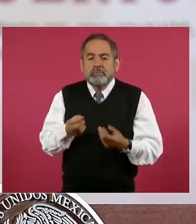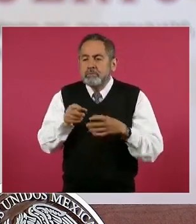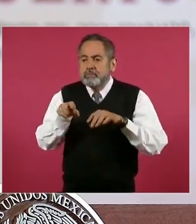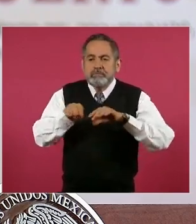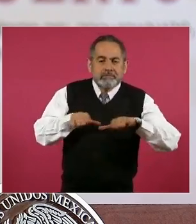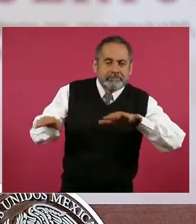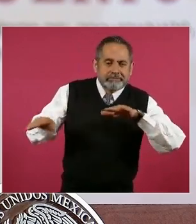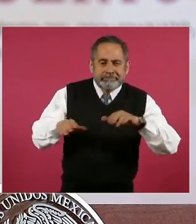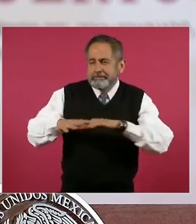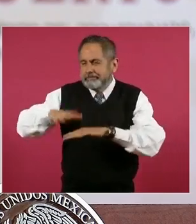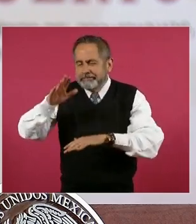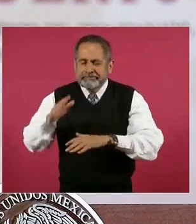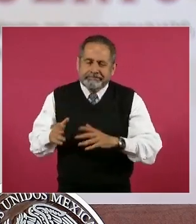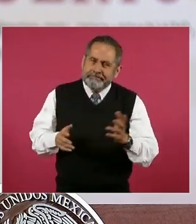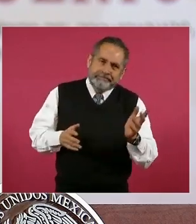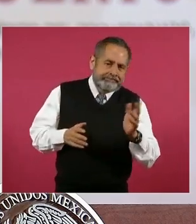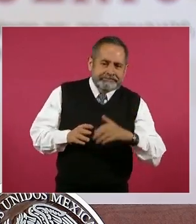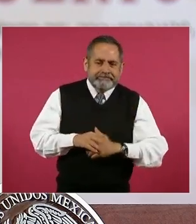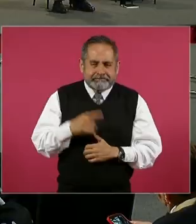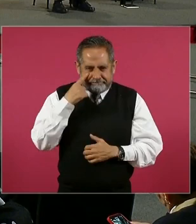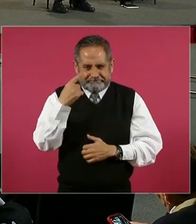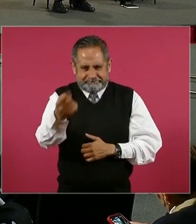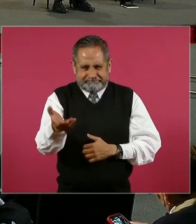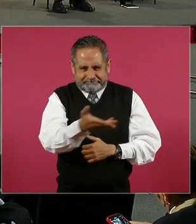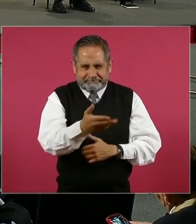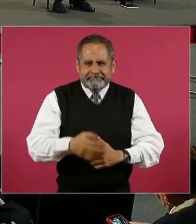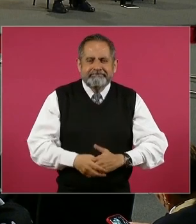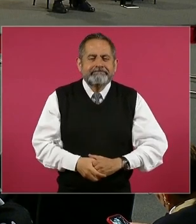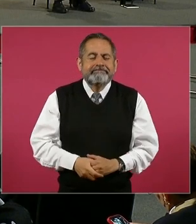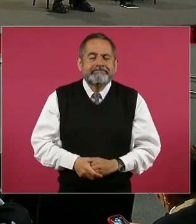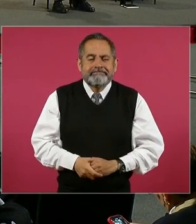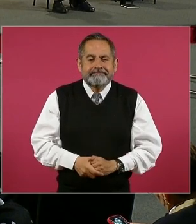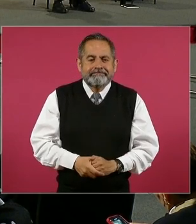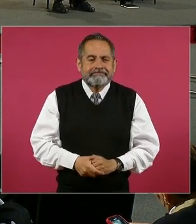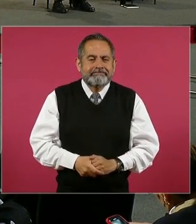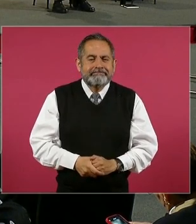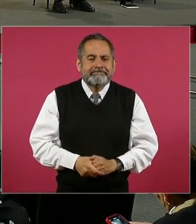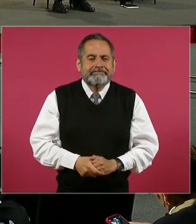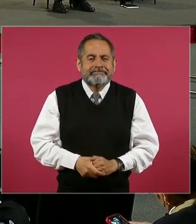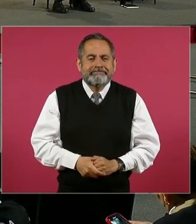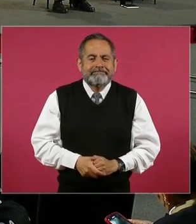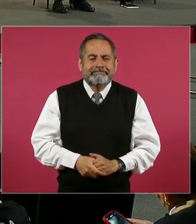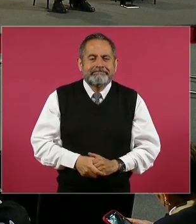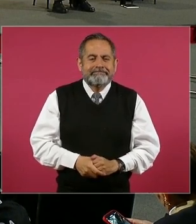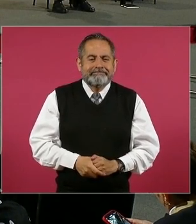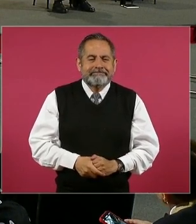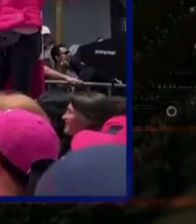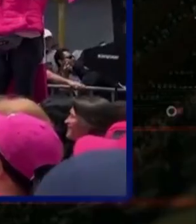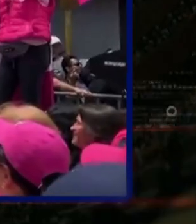sobrer representación vamos a ver es